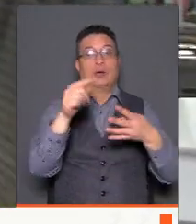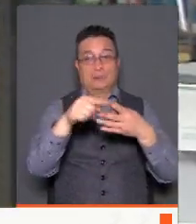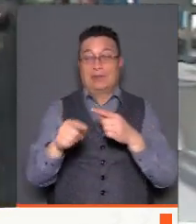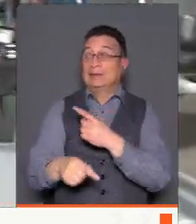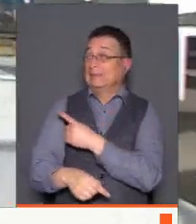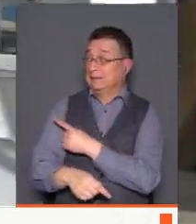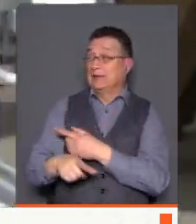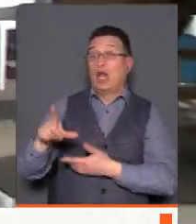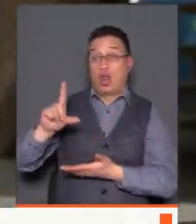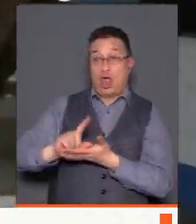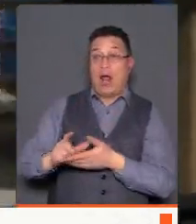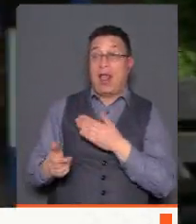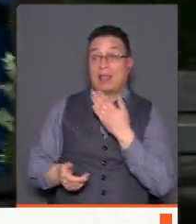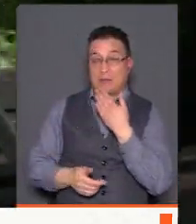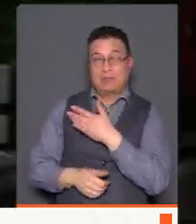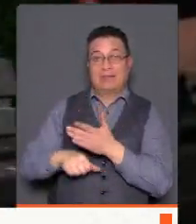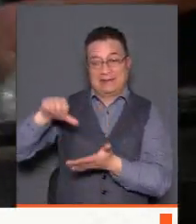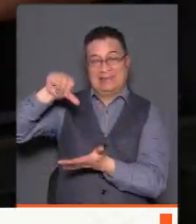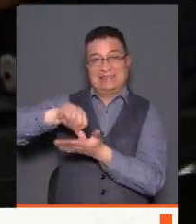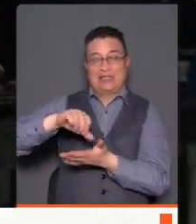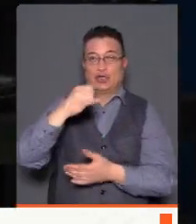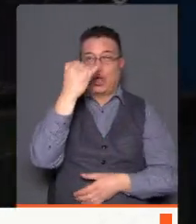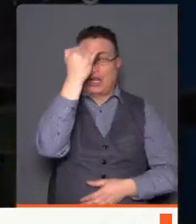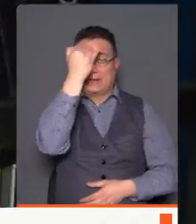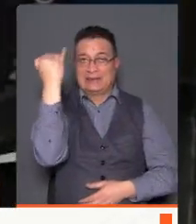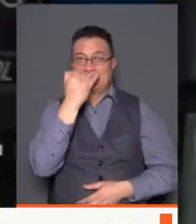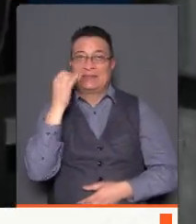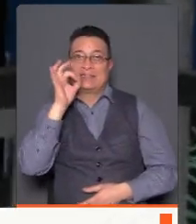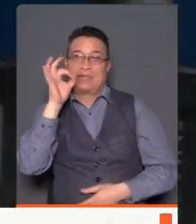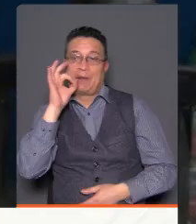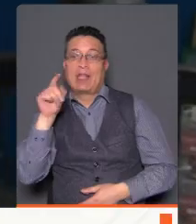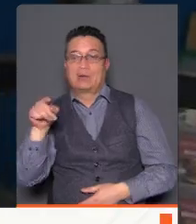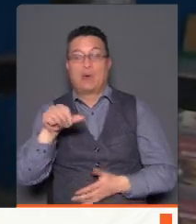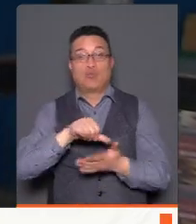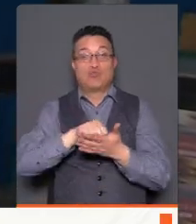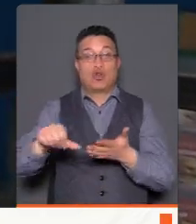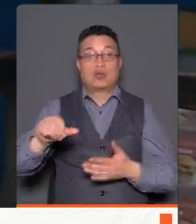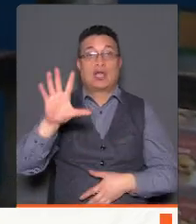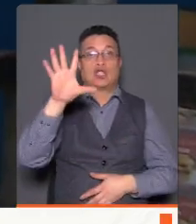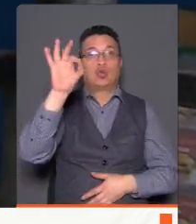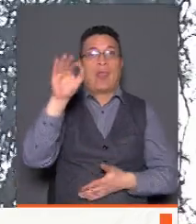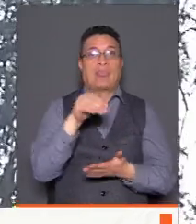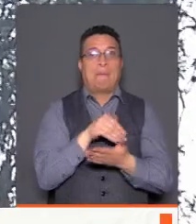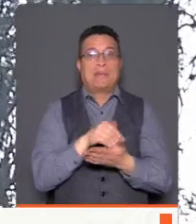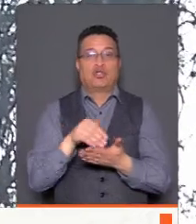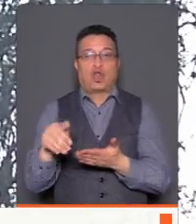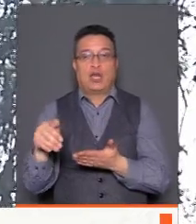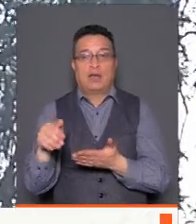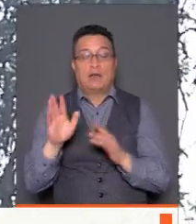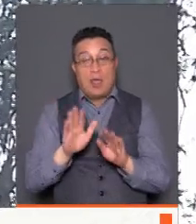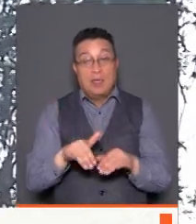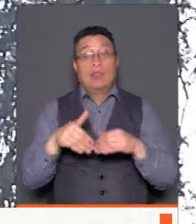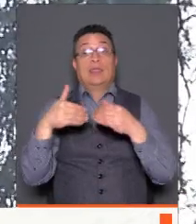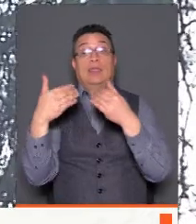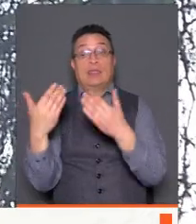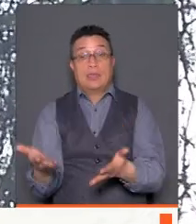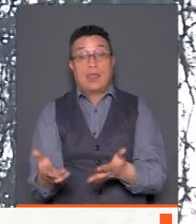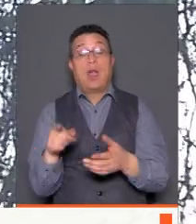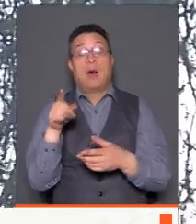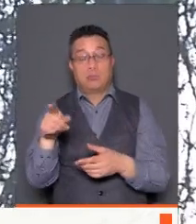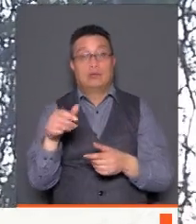local, ubicado en el centro de Zapallar y que fue multado con 50 millones de pesos, luego de que funcionarios